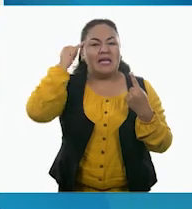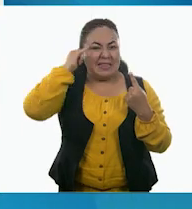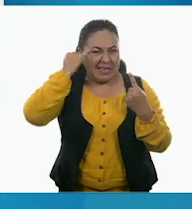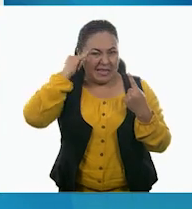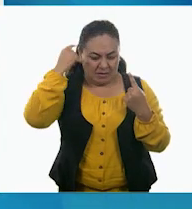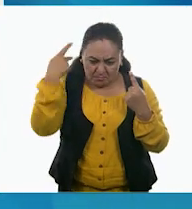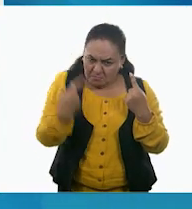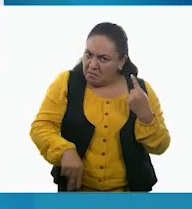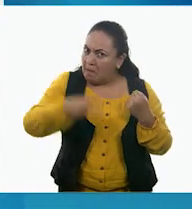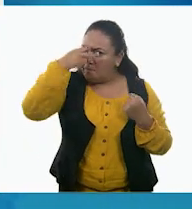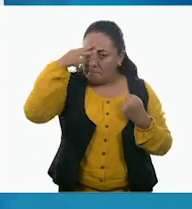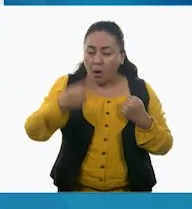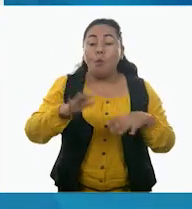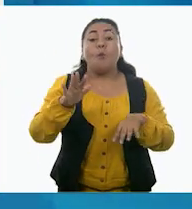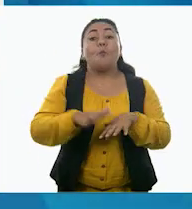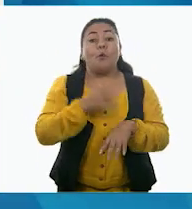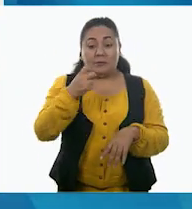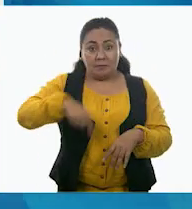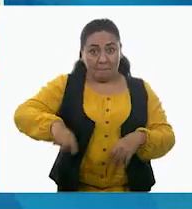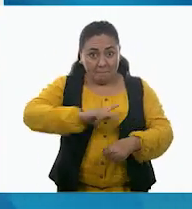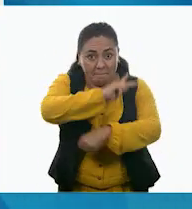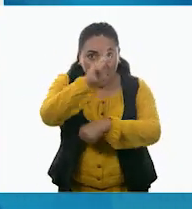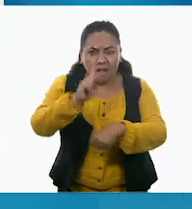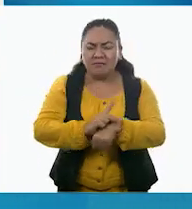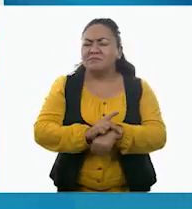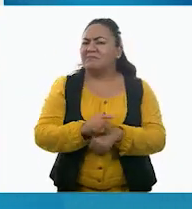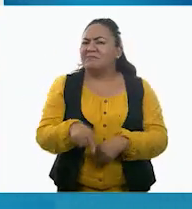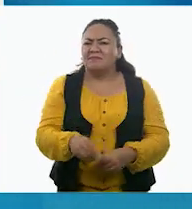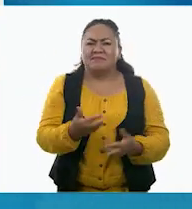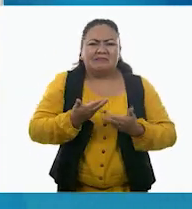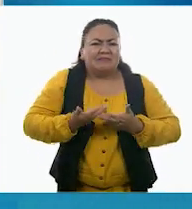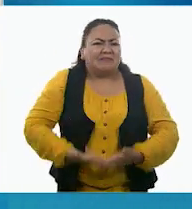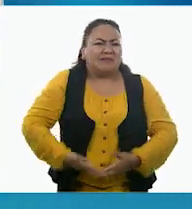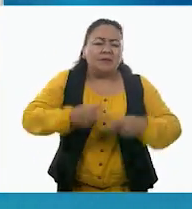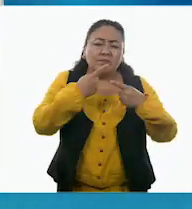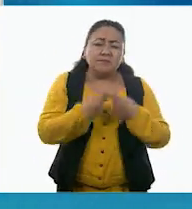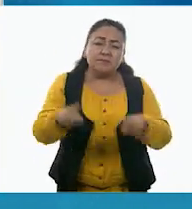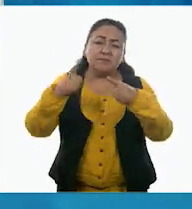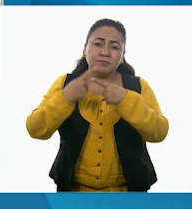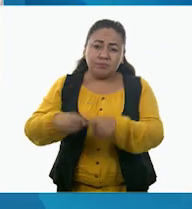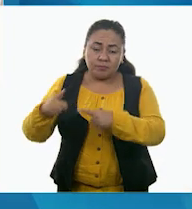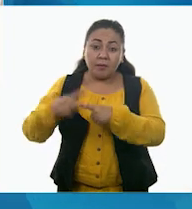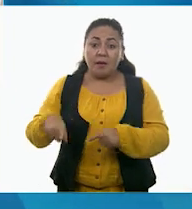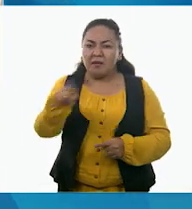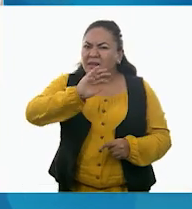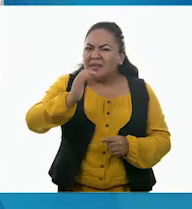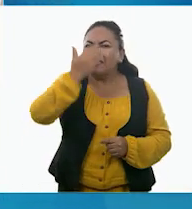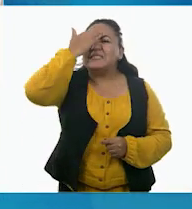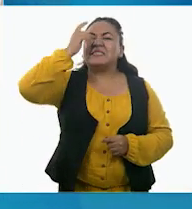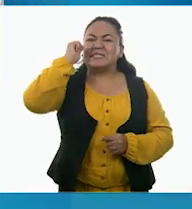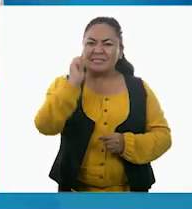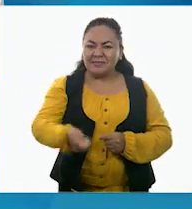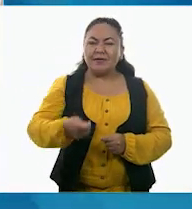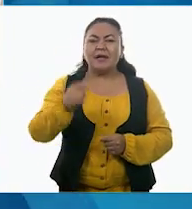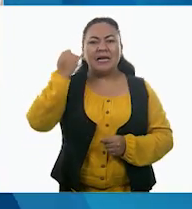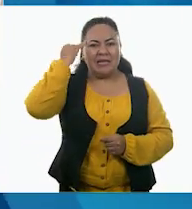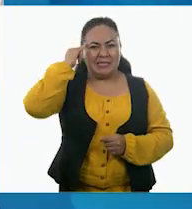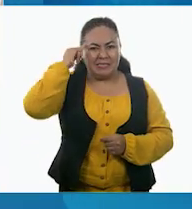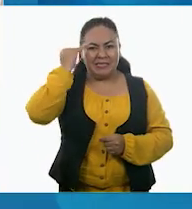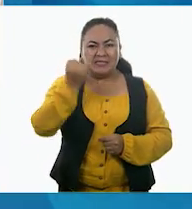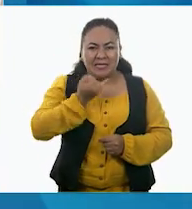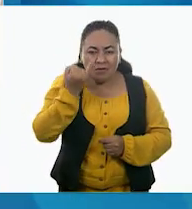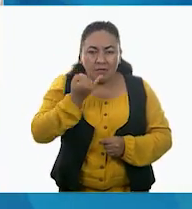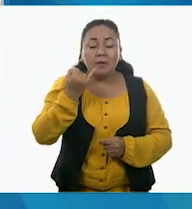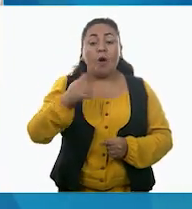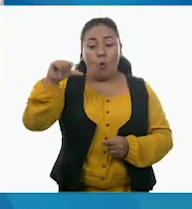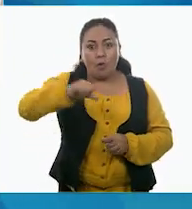Entre otras cosas, por eso nuestro país es mega diverso. Para conocer más sobre las lenguas indígenas,